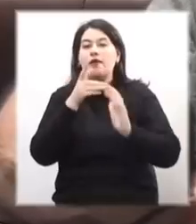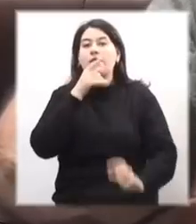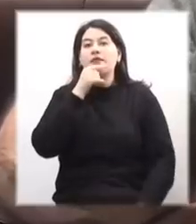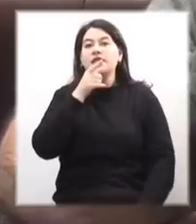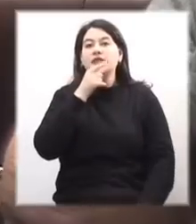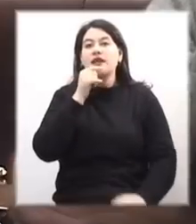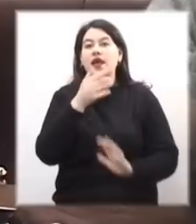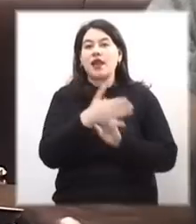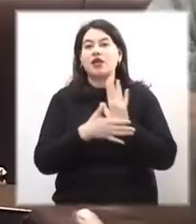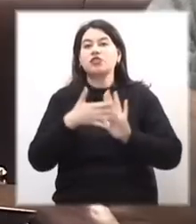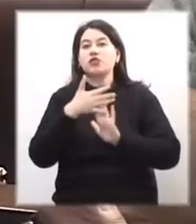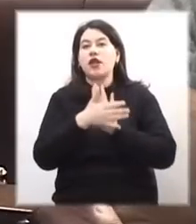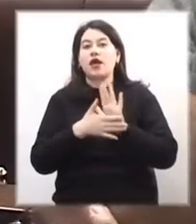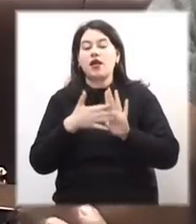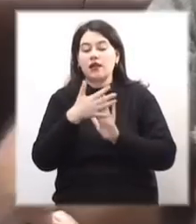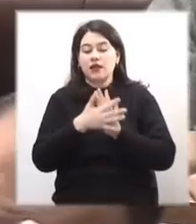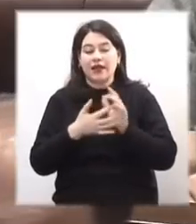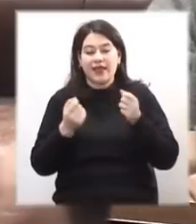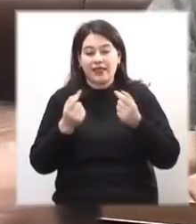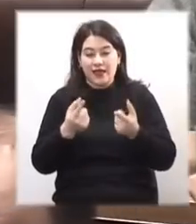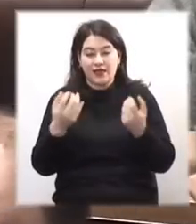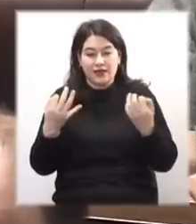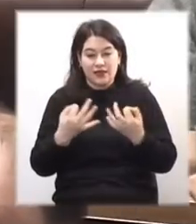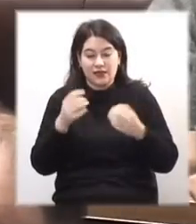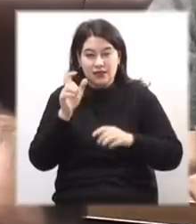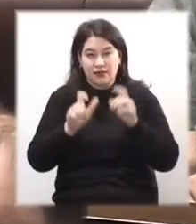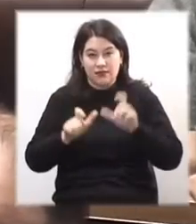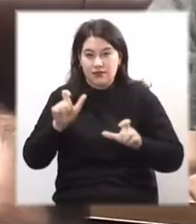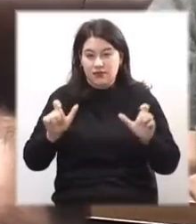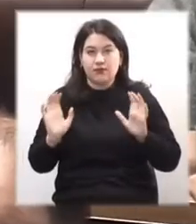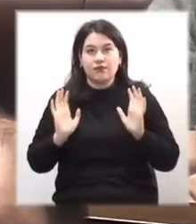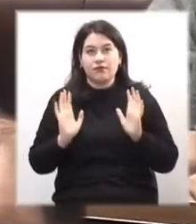la certeza que se le otorga a la población en esta materia.